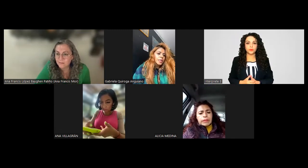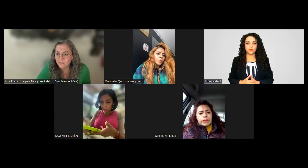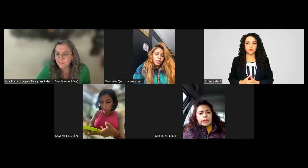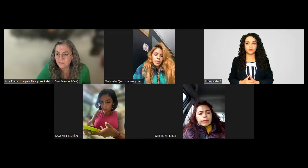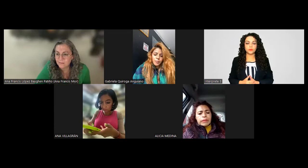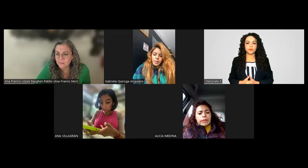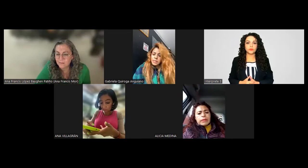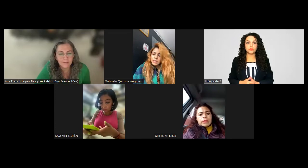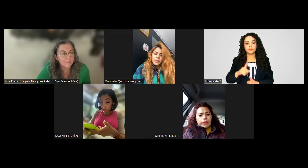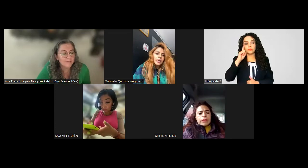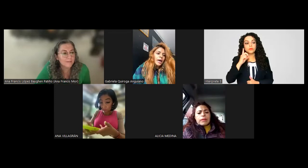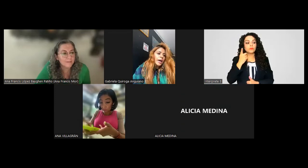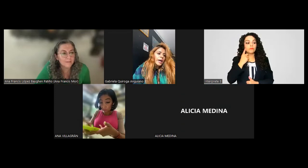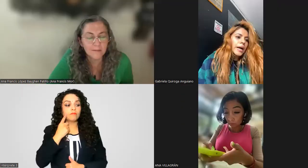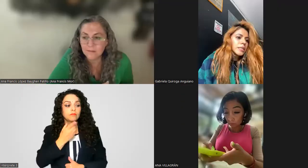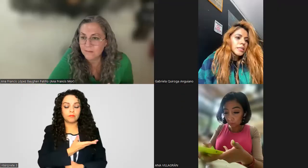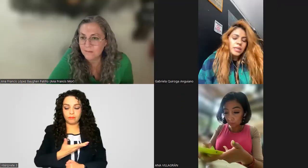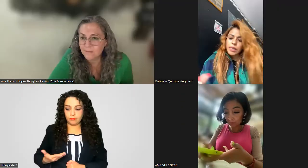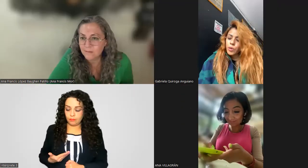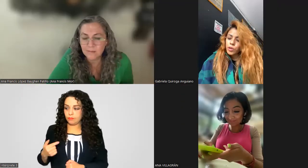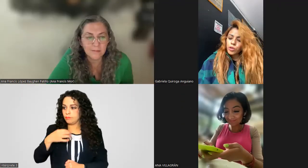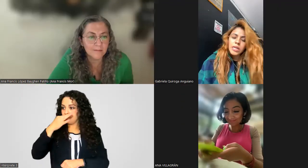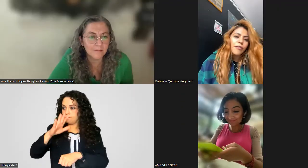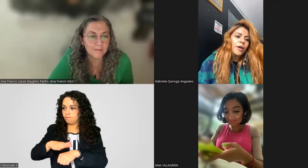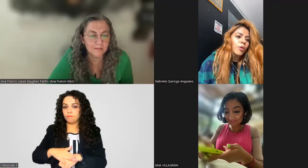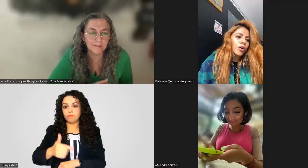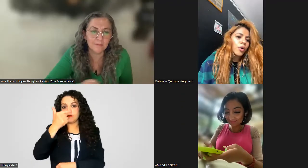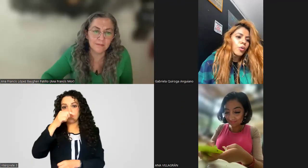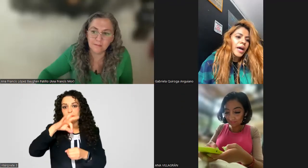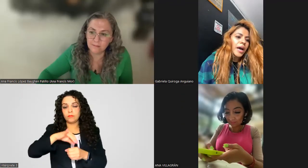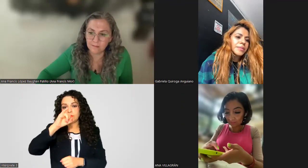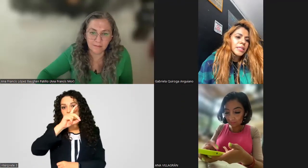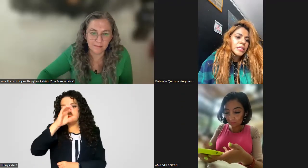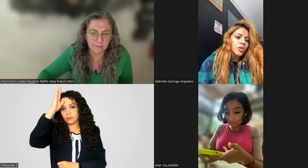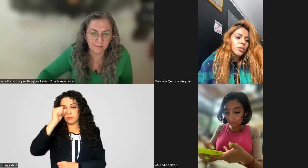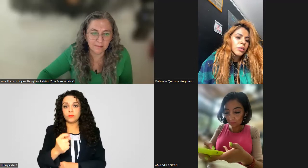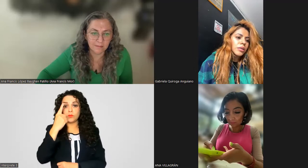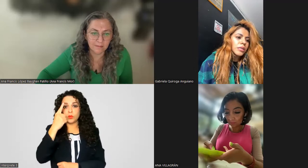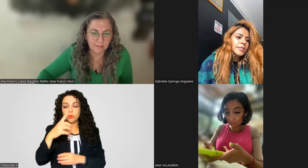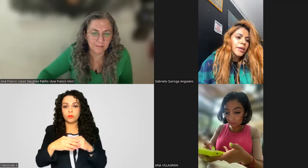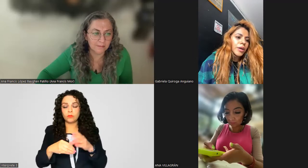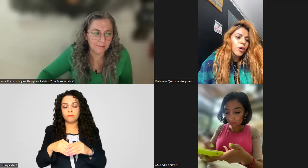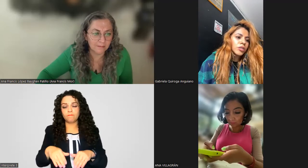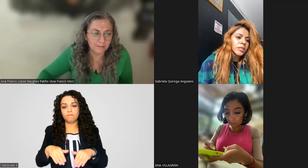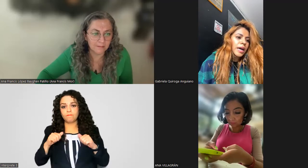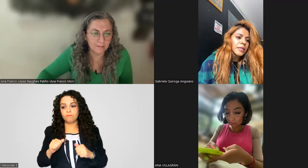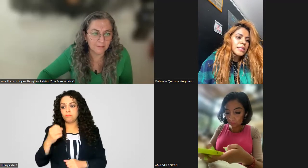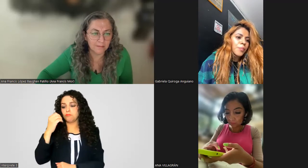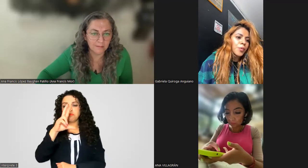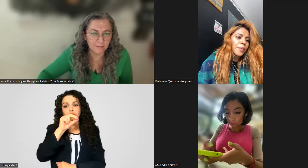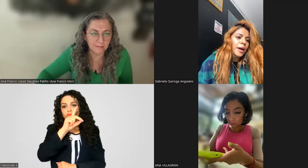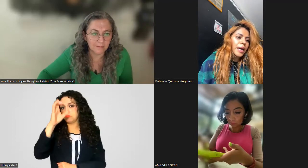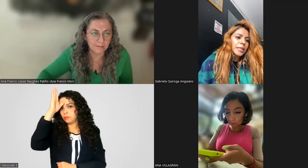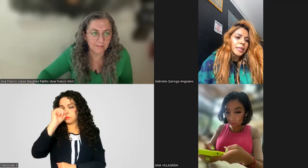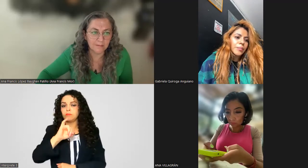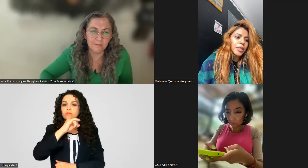Diputada Presidenta hay 7 votos a favor una abstención cero en contra se